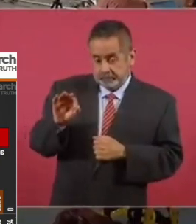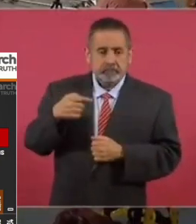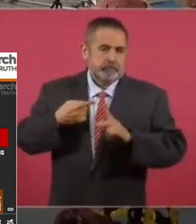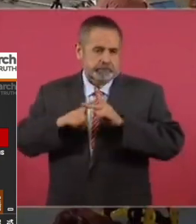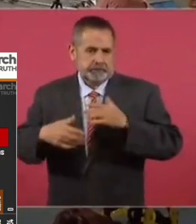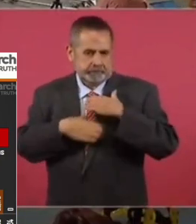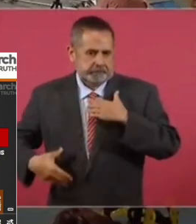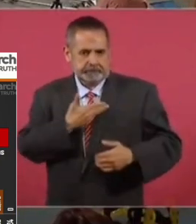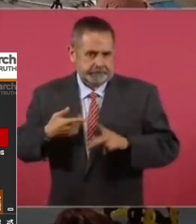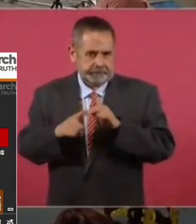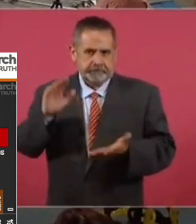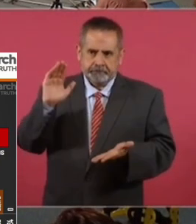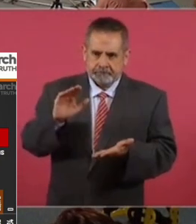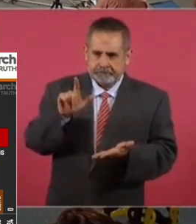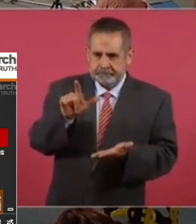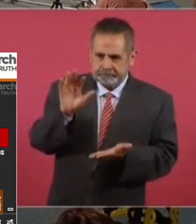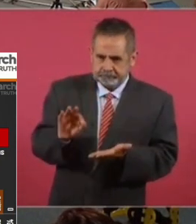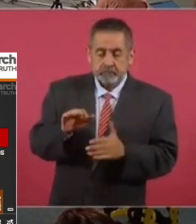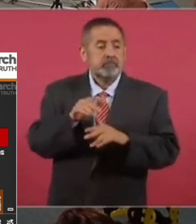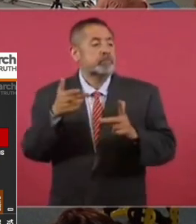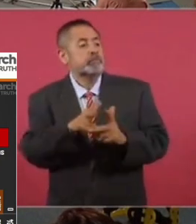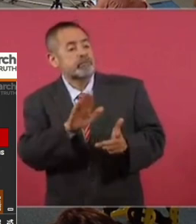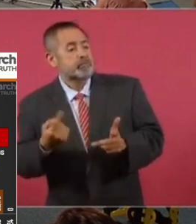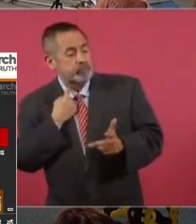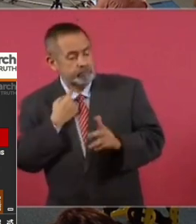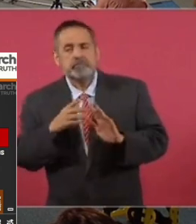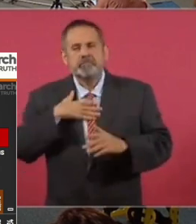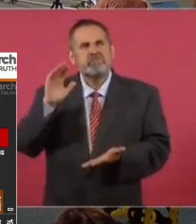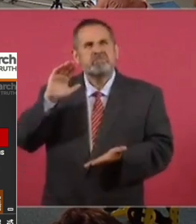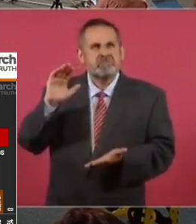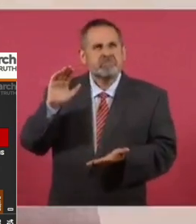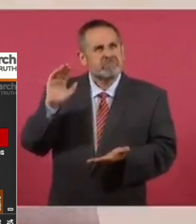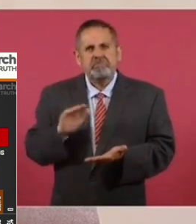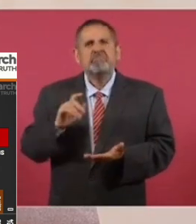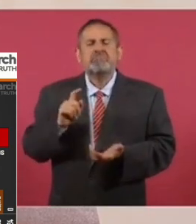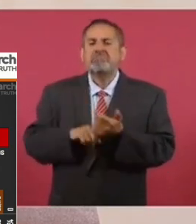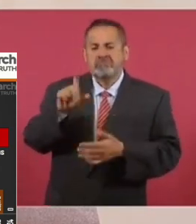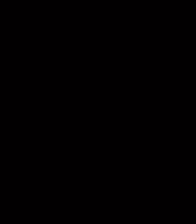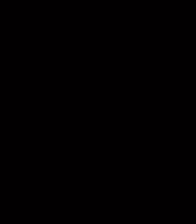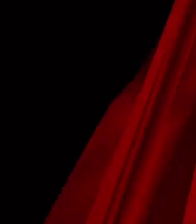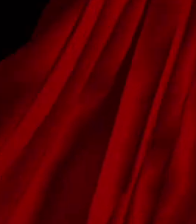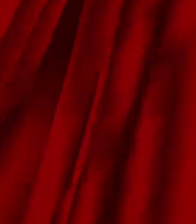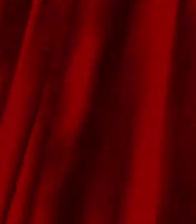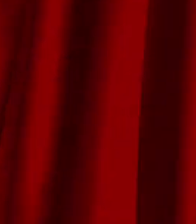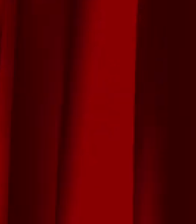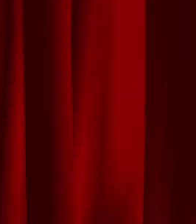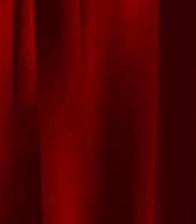desde que llegamos en homicidios, vamos a terminar en 20% menos.